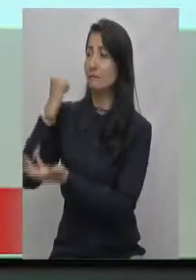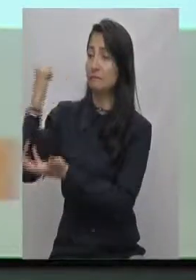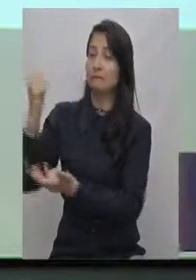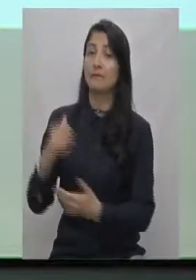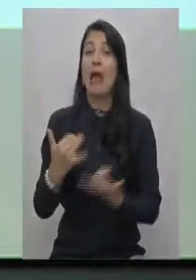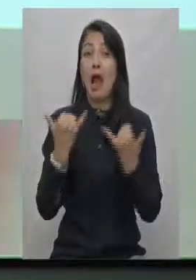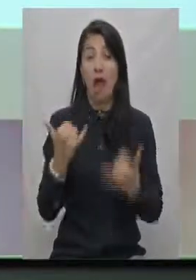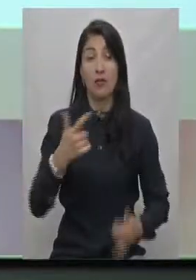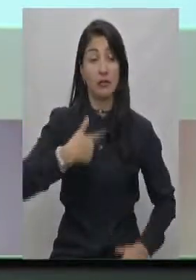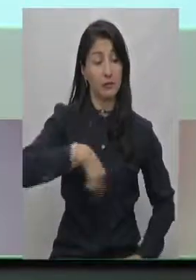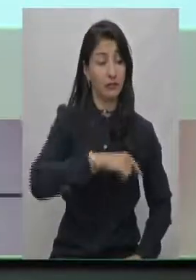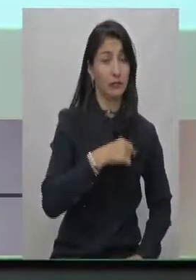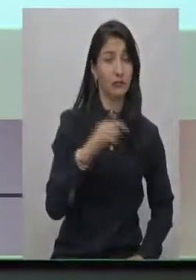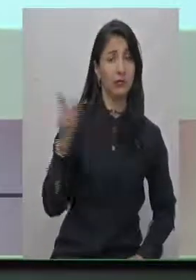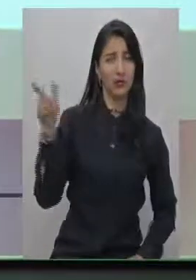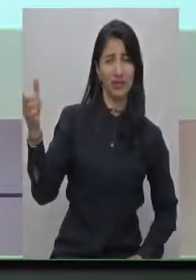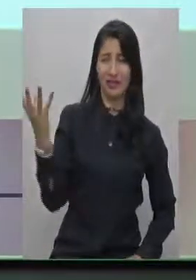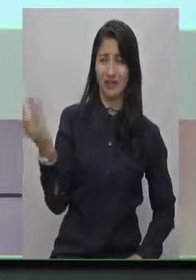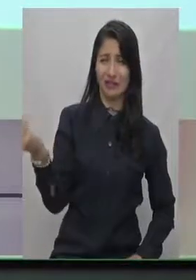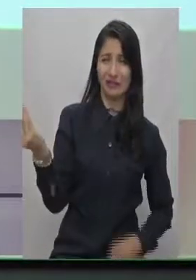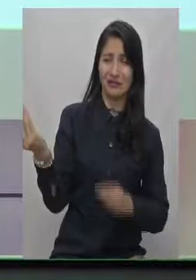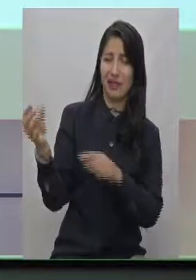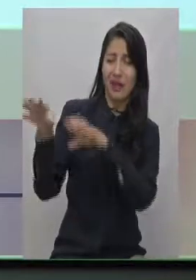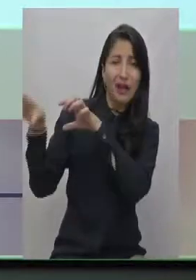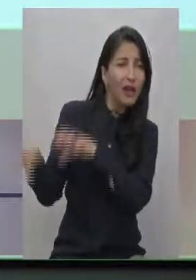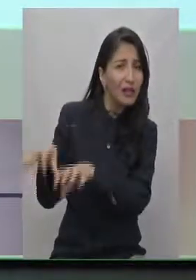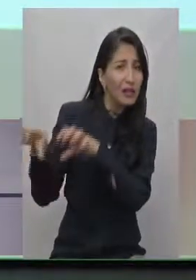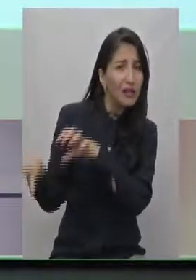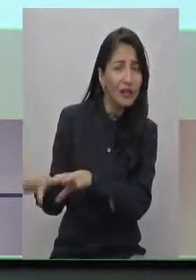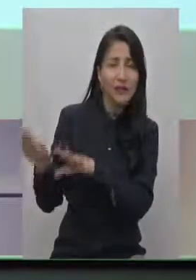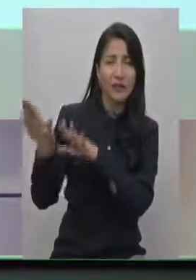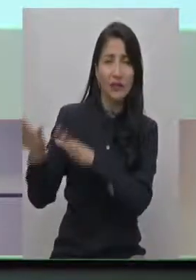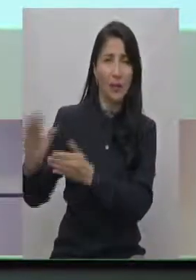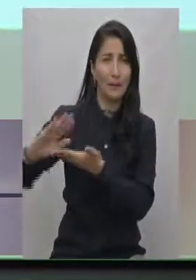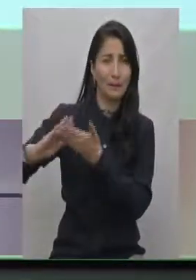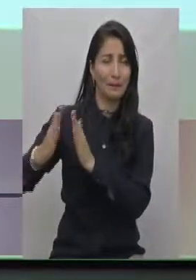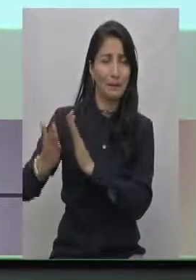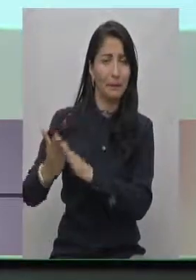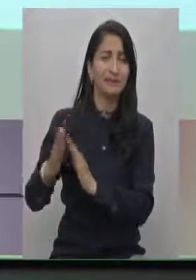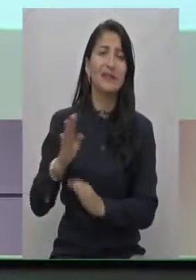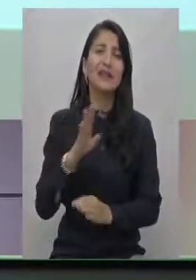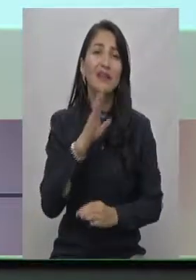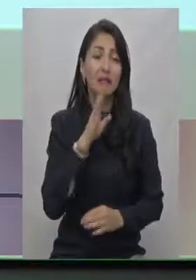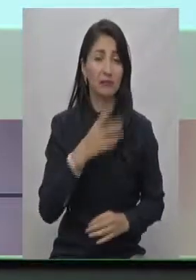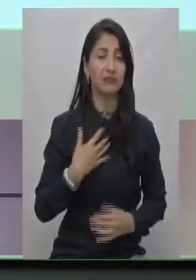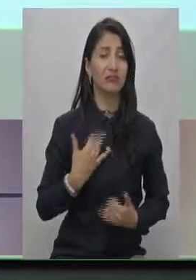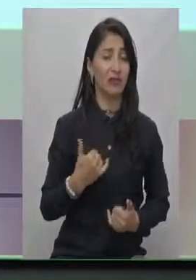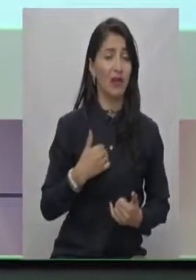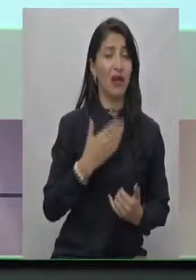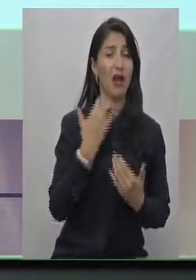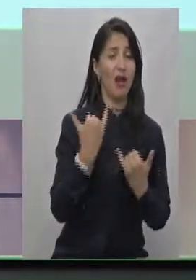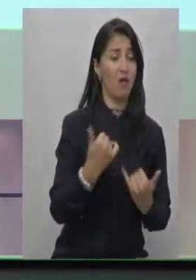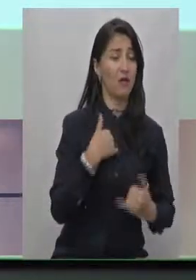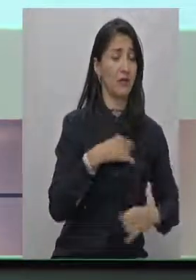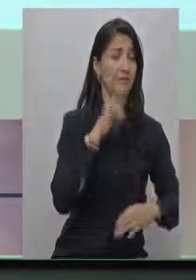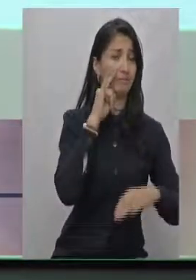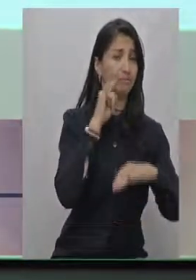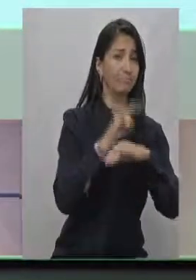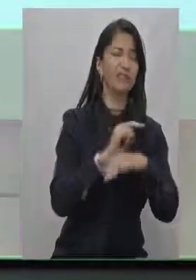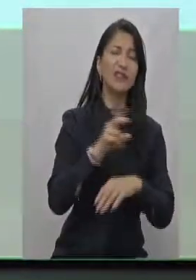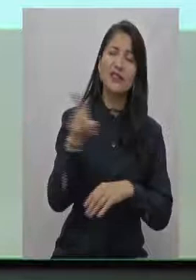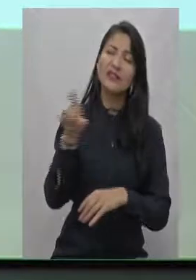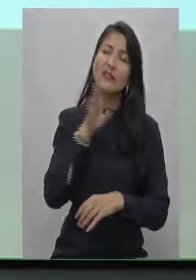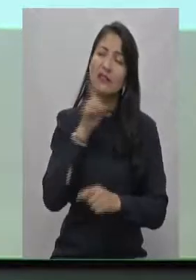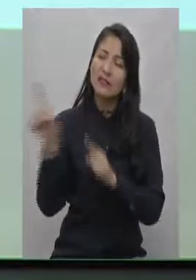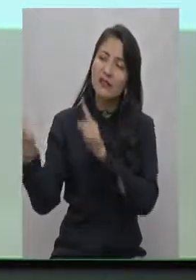hemos exigido de la JEP y de todas las actividades que ha pedido en un comunicado el Contralor General de la República a quienes